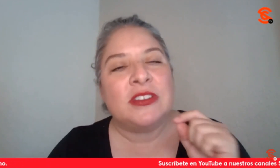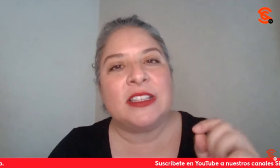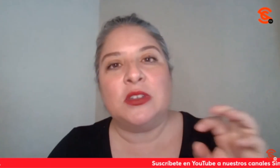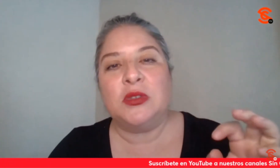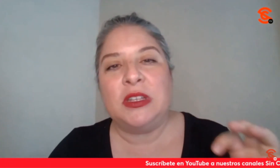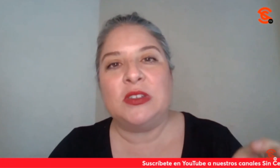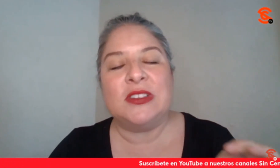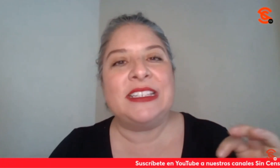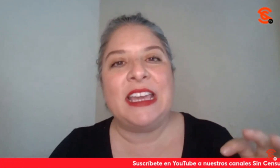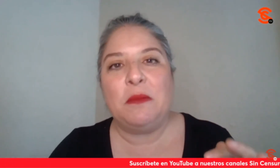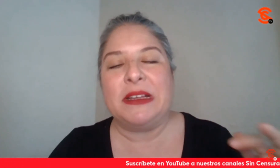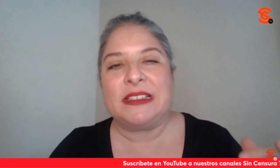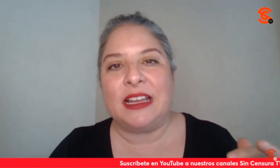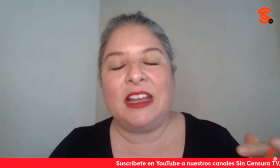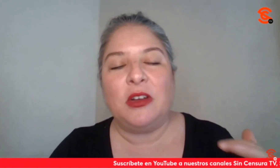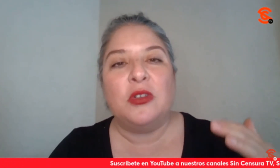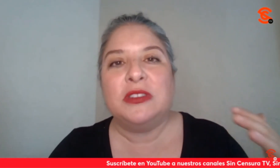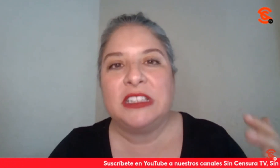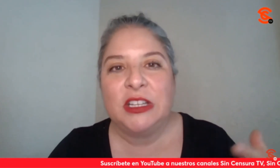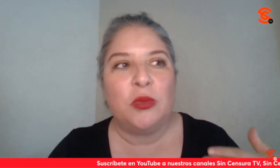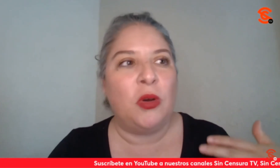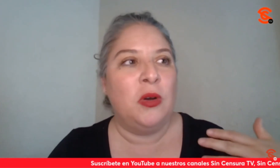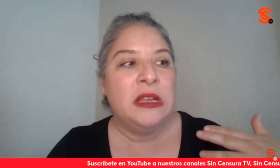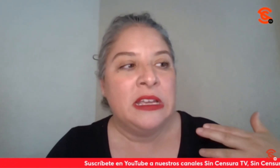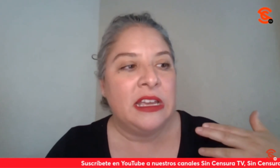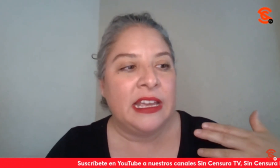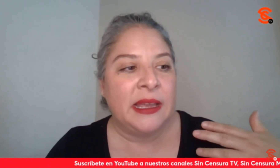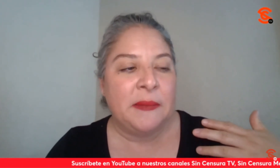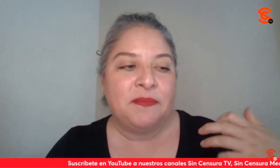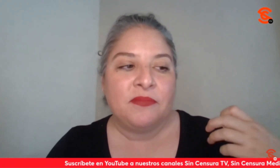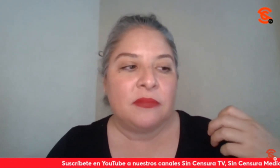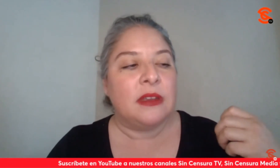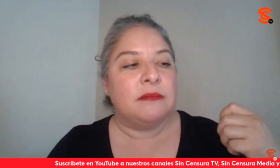Los Estados Unidos siempre están en continuo